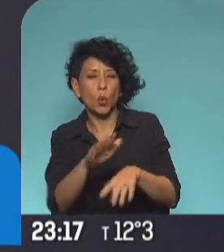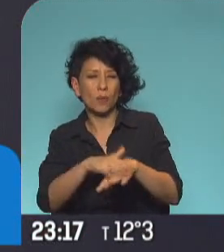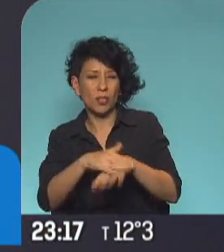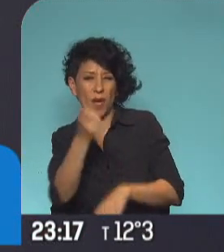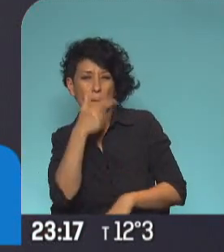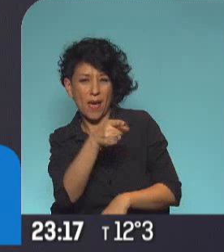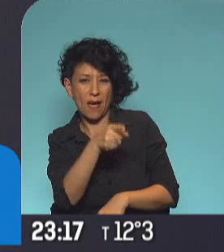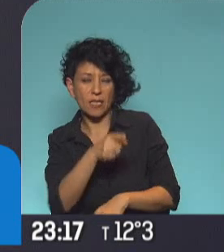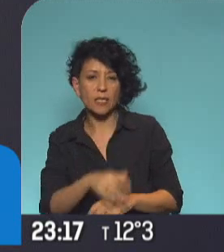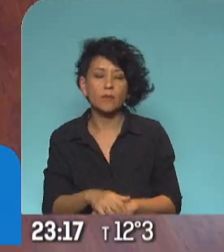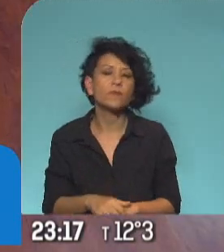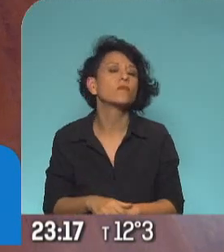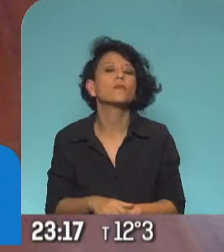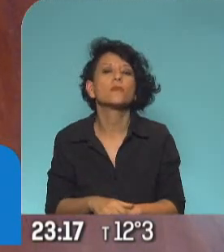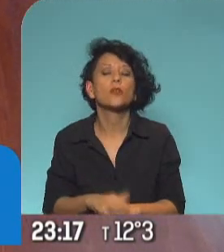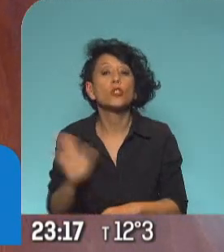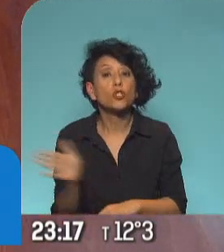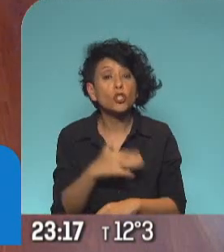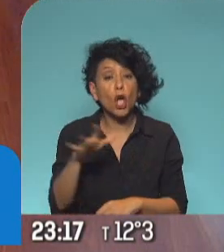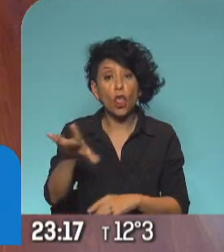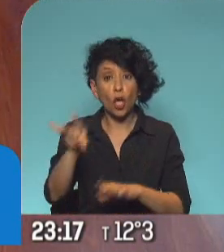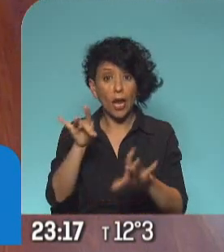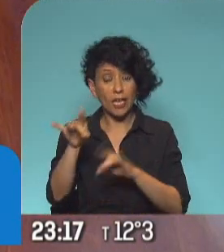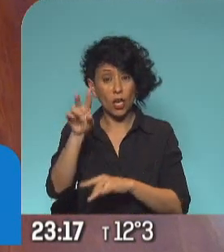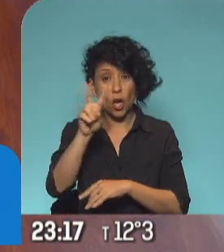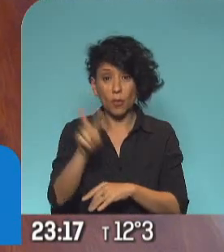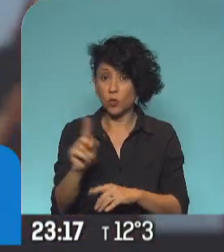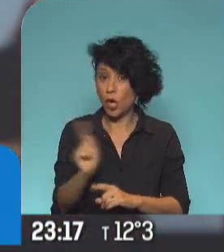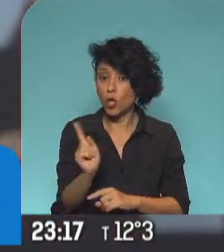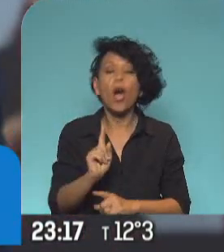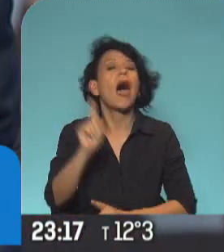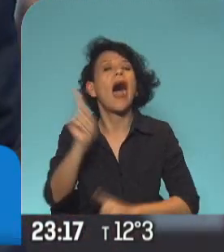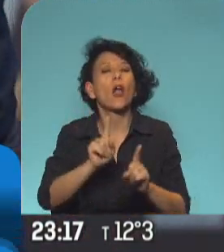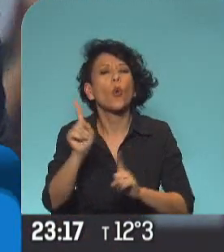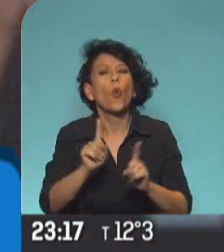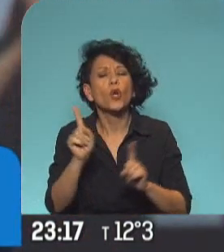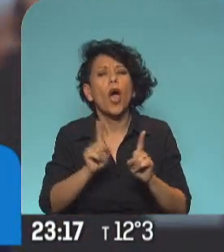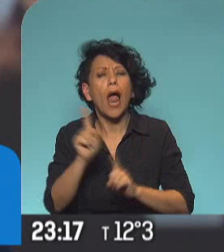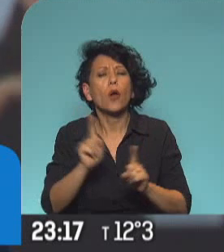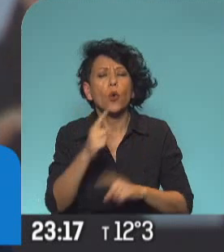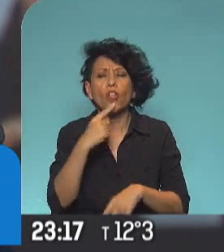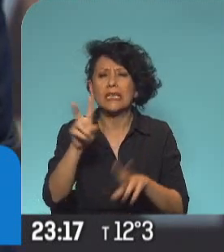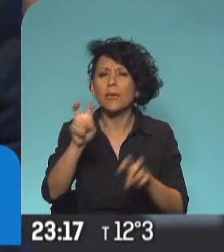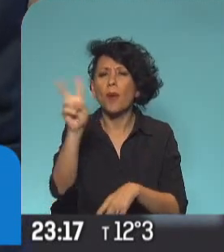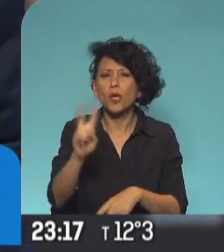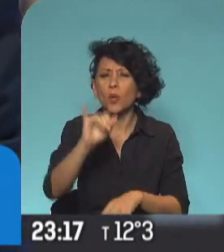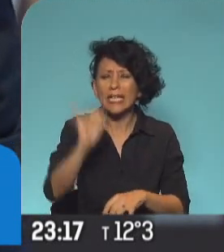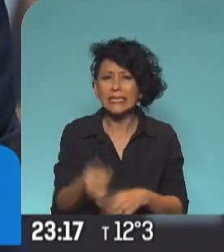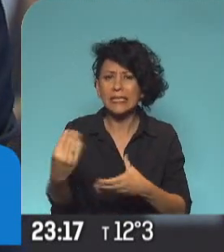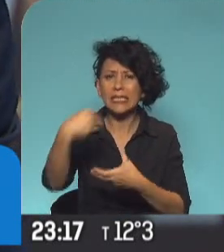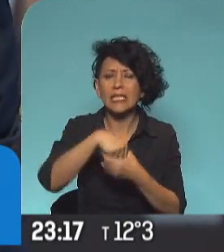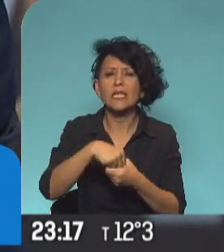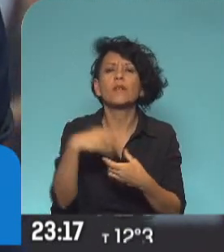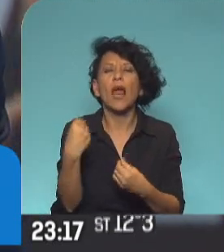Macri, ¿no? No todos habían elegido a Venezuela para su primera exposición, ¿no? De hecho, algunos incorporaron a Venezuela en el momento de